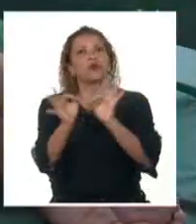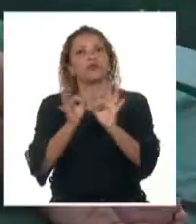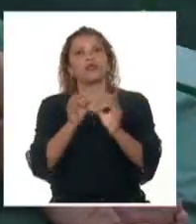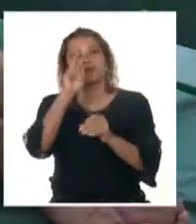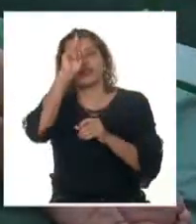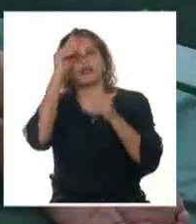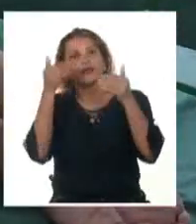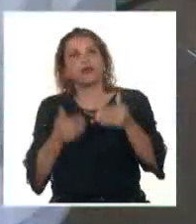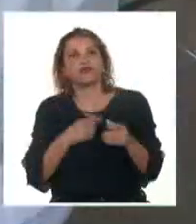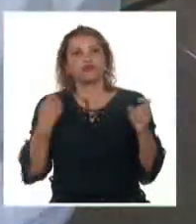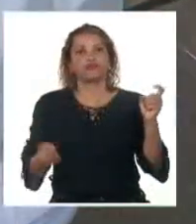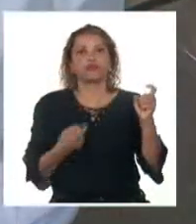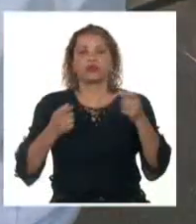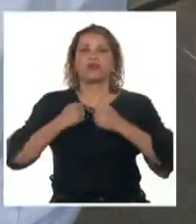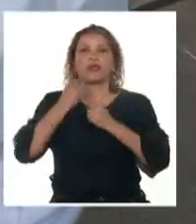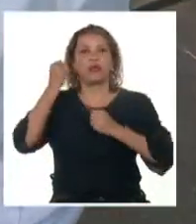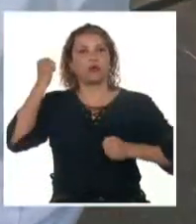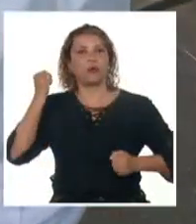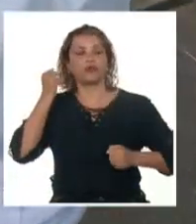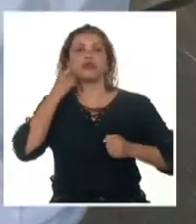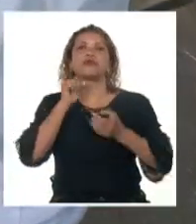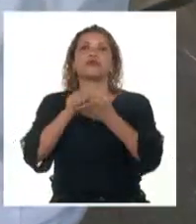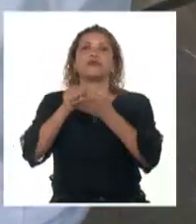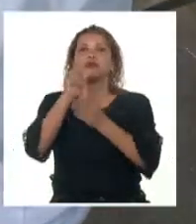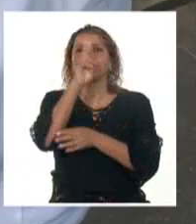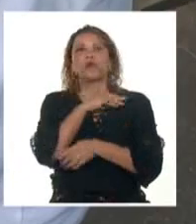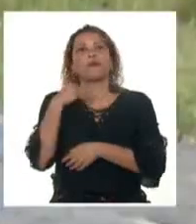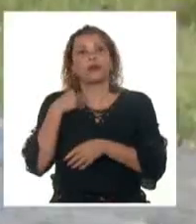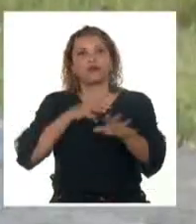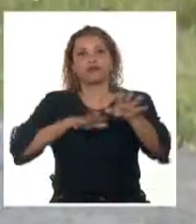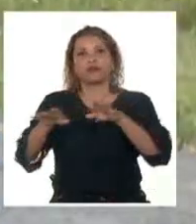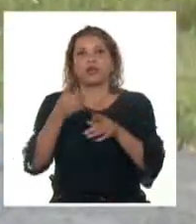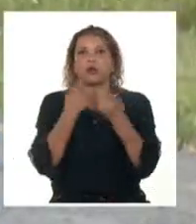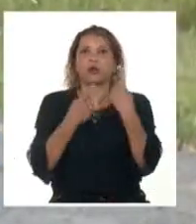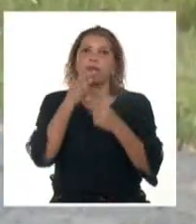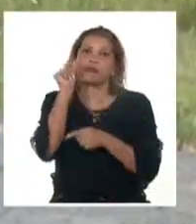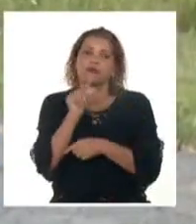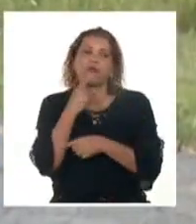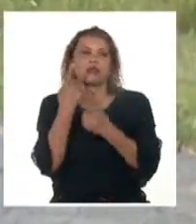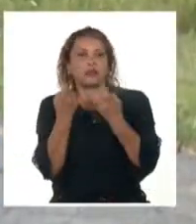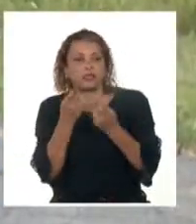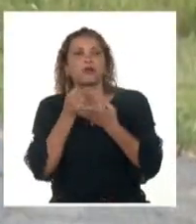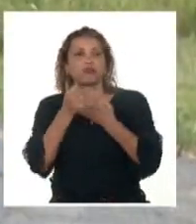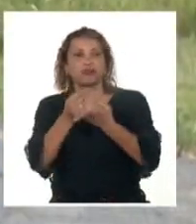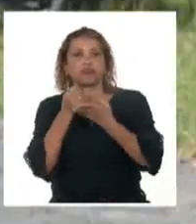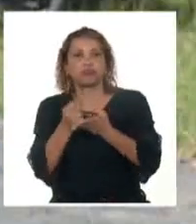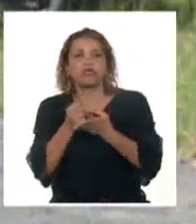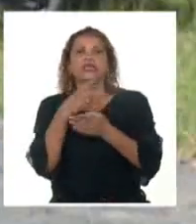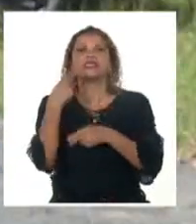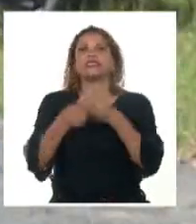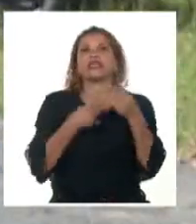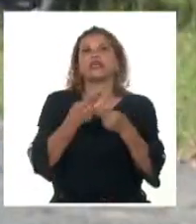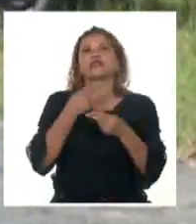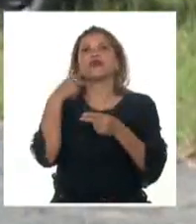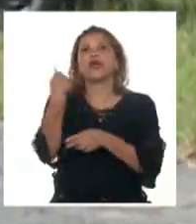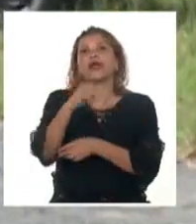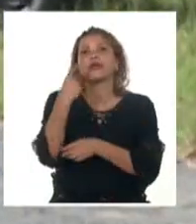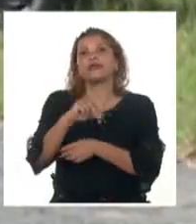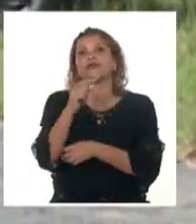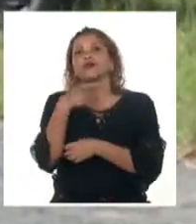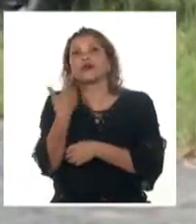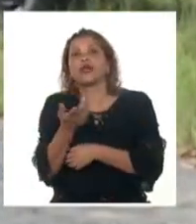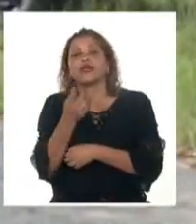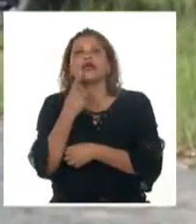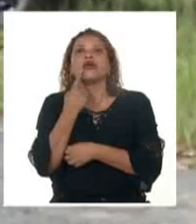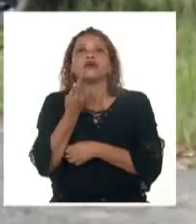y los servicios médicos están activados para quien lo necesite se realizó un ejercicio práctico que consistió en una